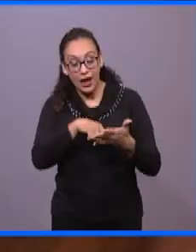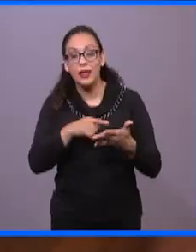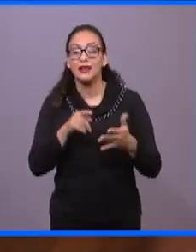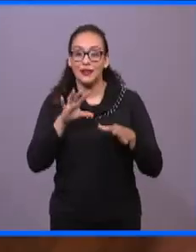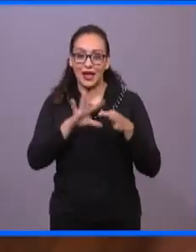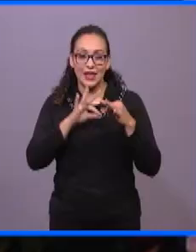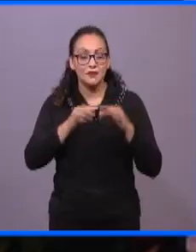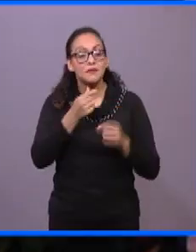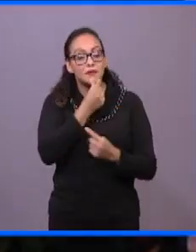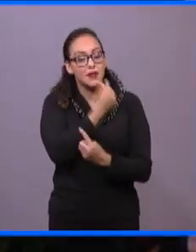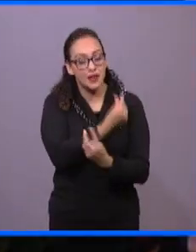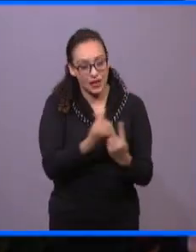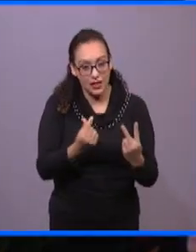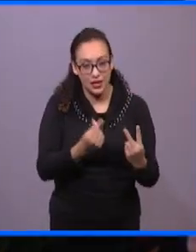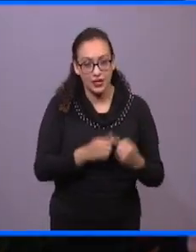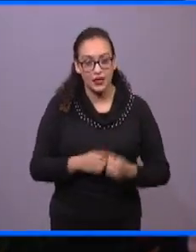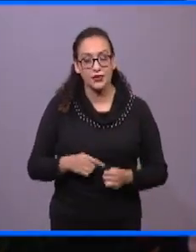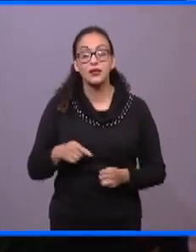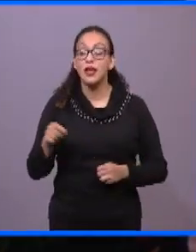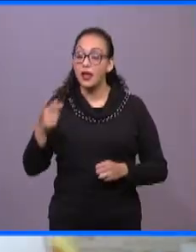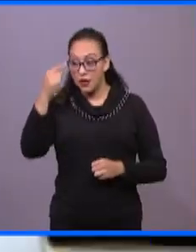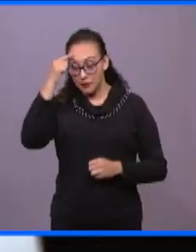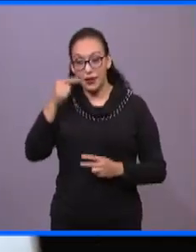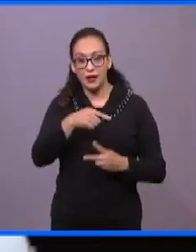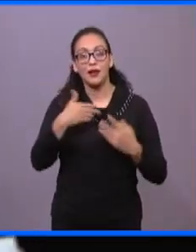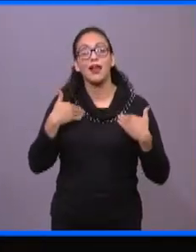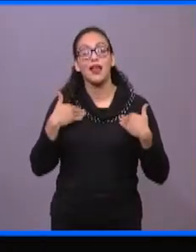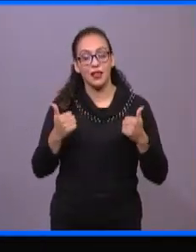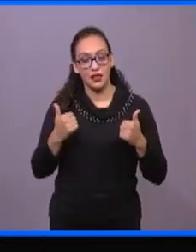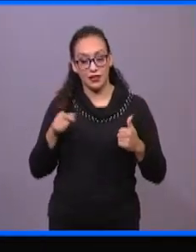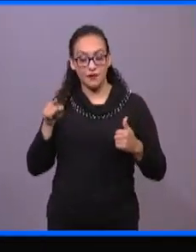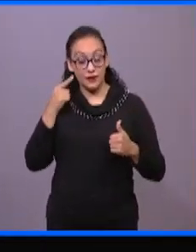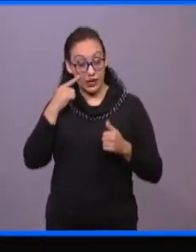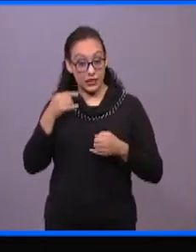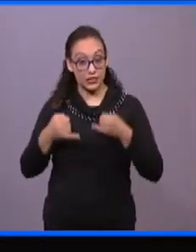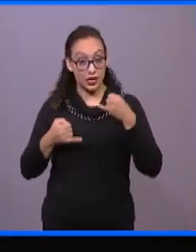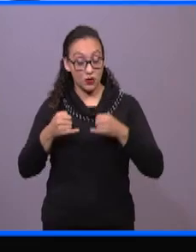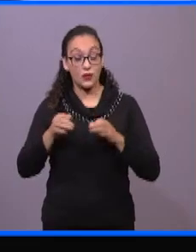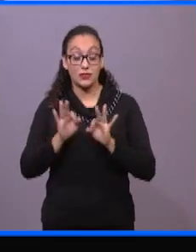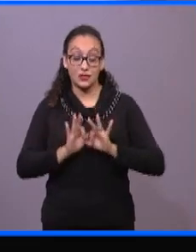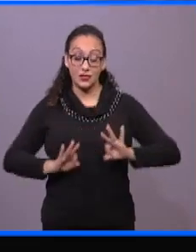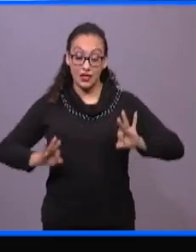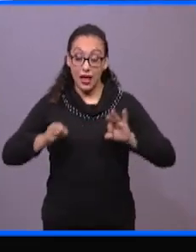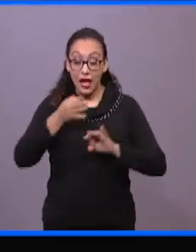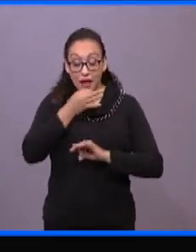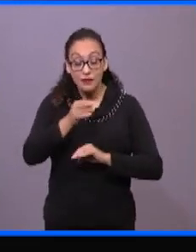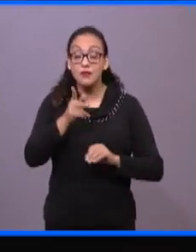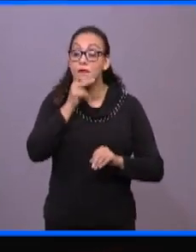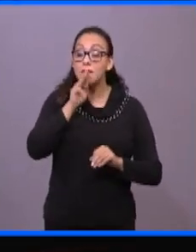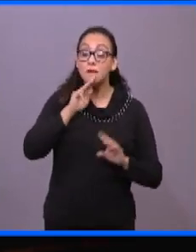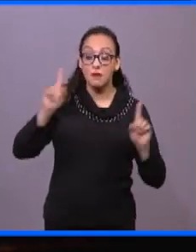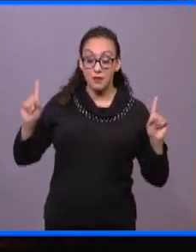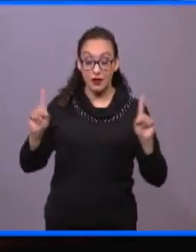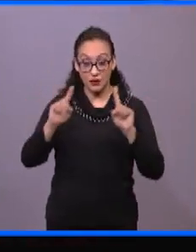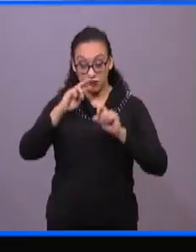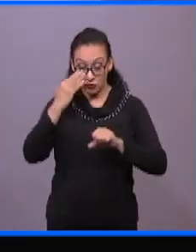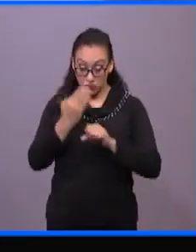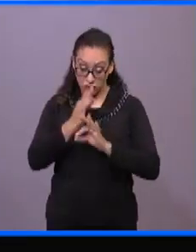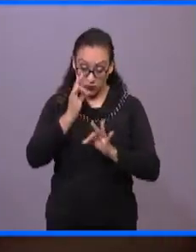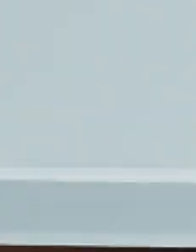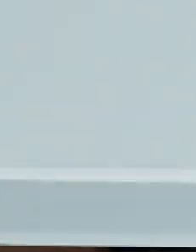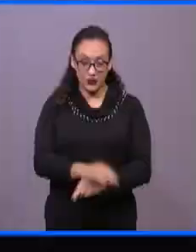las menores la decisión a la que llegó, destacando que es muy importante que papá y mamá cumplan con sus